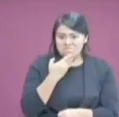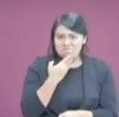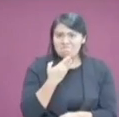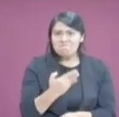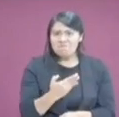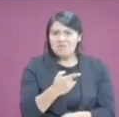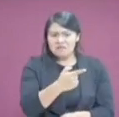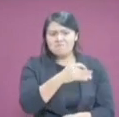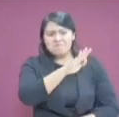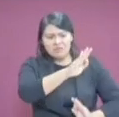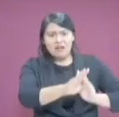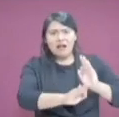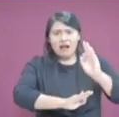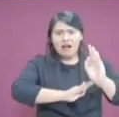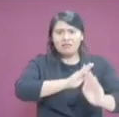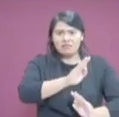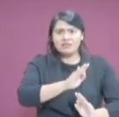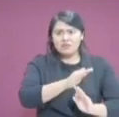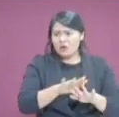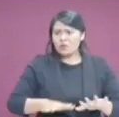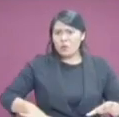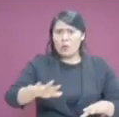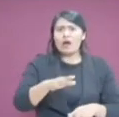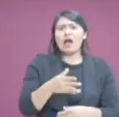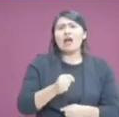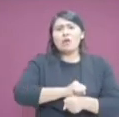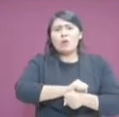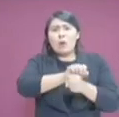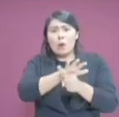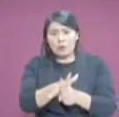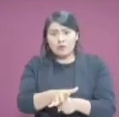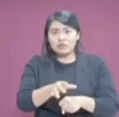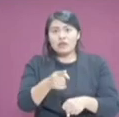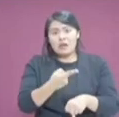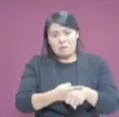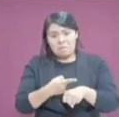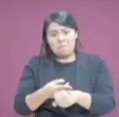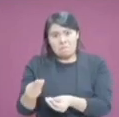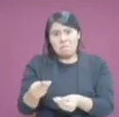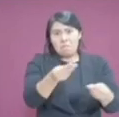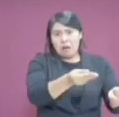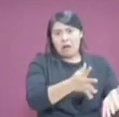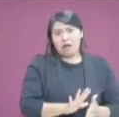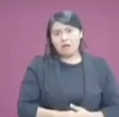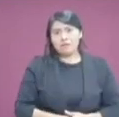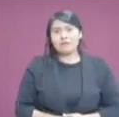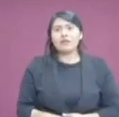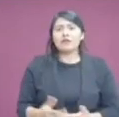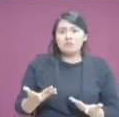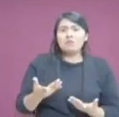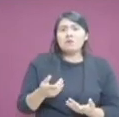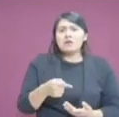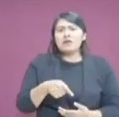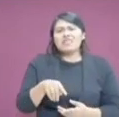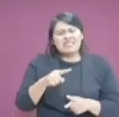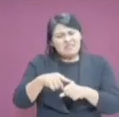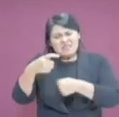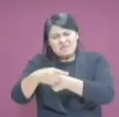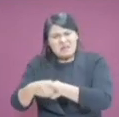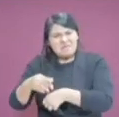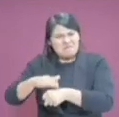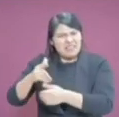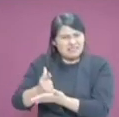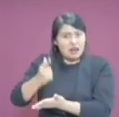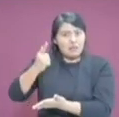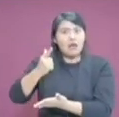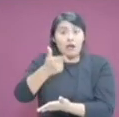de atención médica expandida para COVID y que funcionó en los momentos más críticos como un hospital